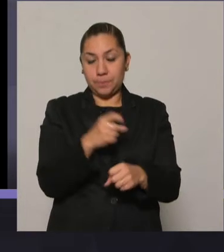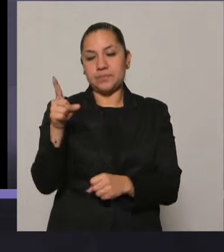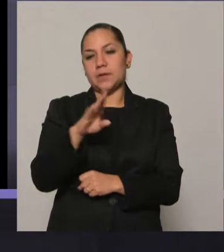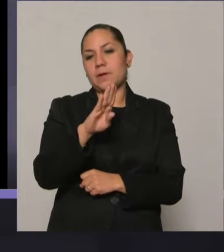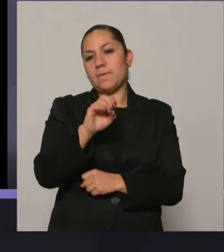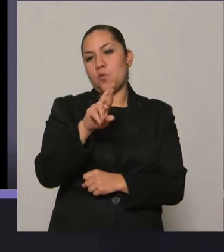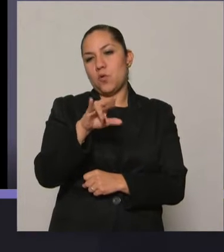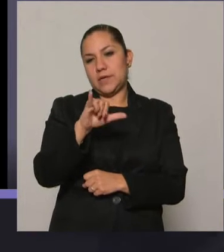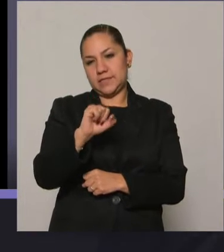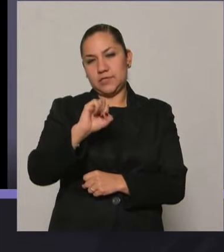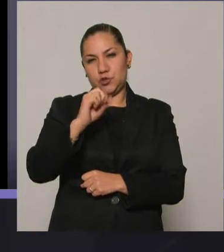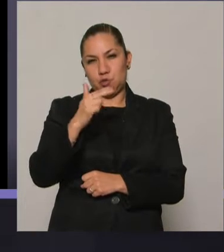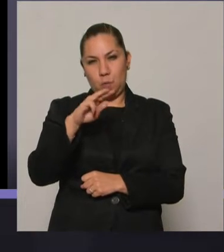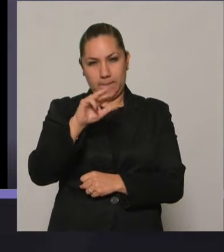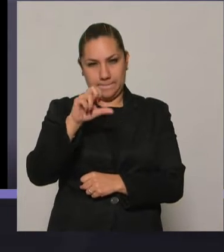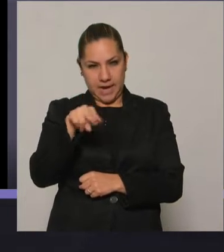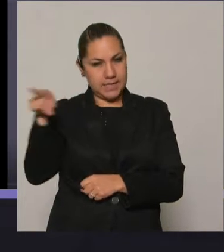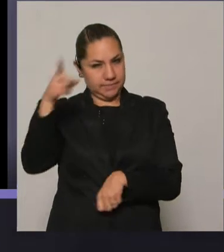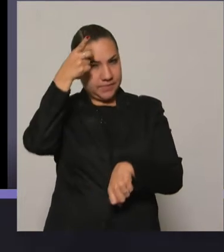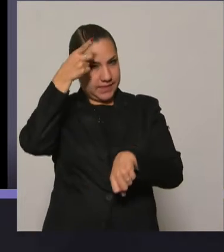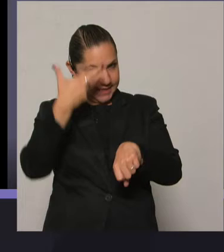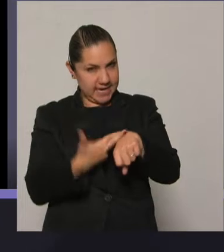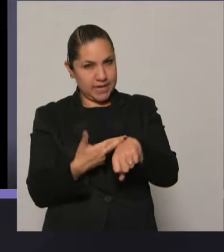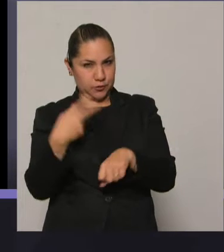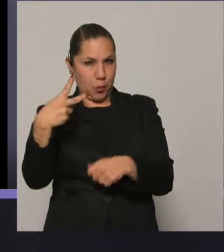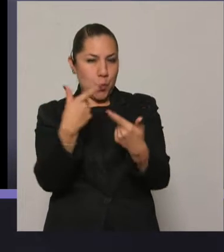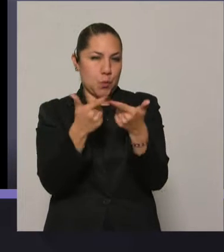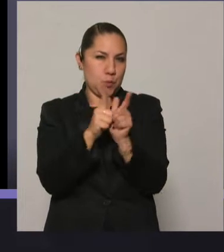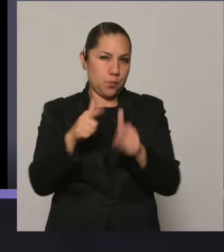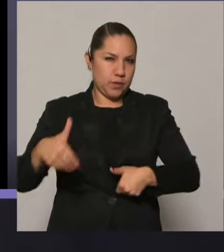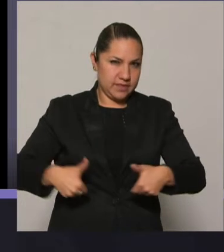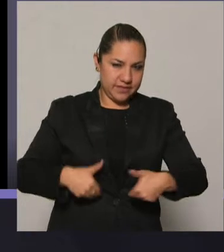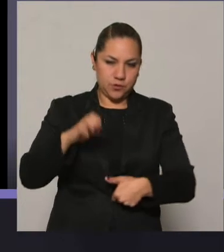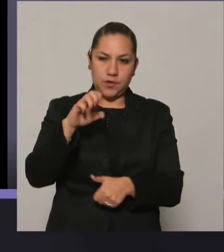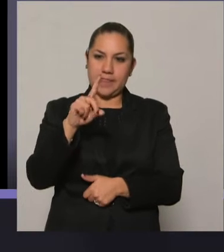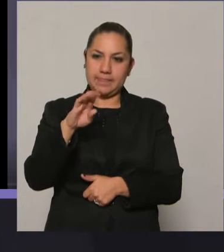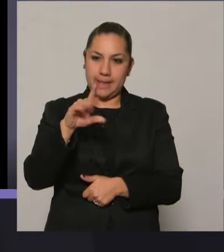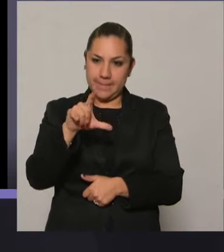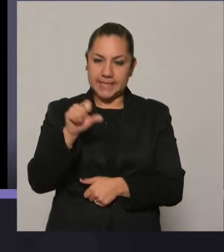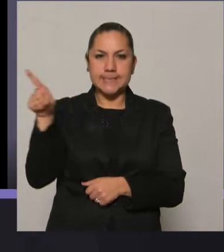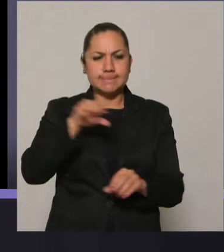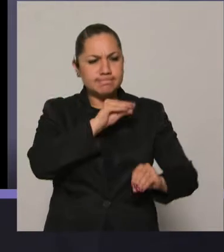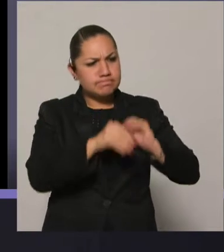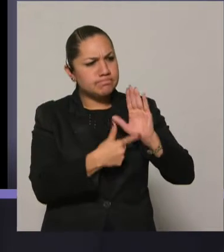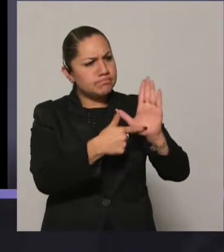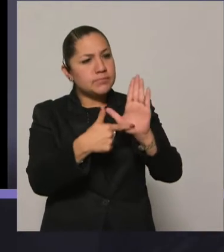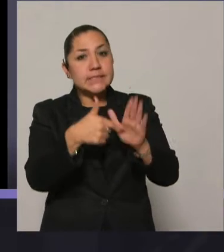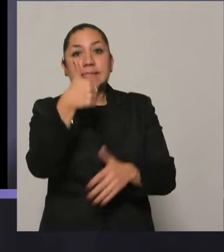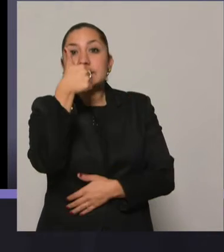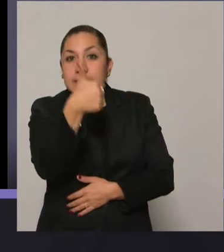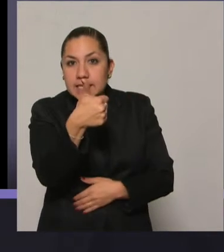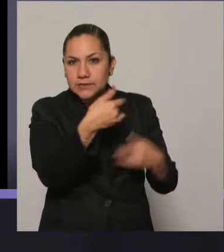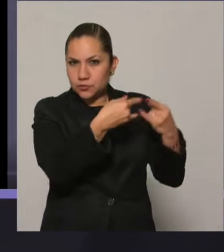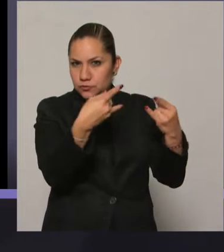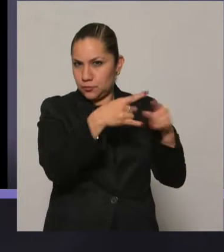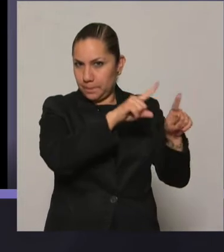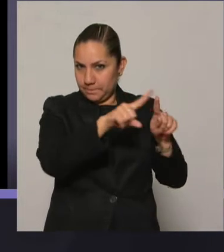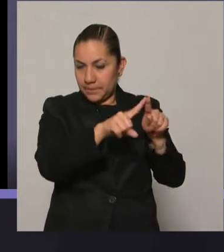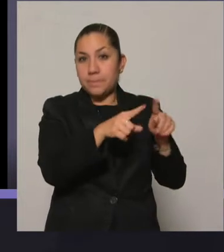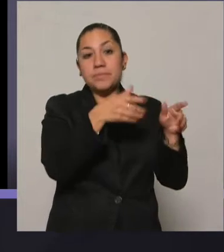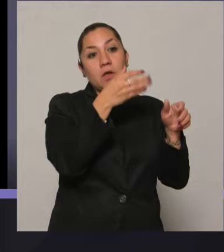Sherman, que es director de la compañía Los Endebles. Y pues muy recomendable, esto termina hasta el 30 de diciembre, o